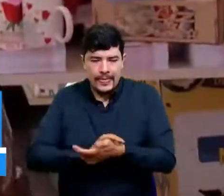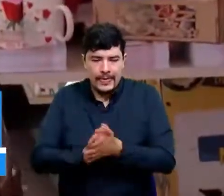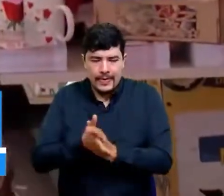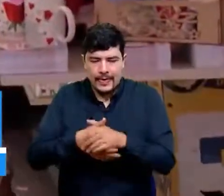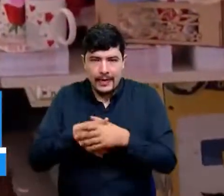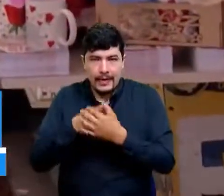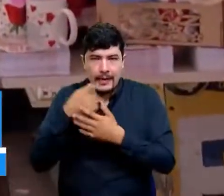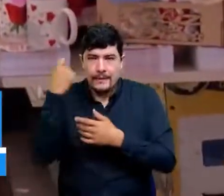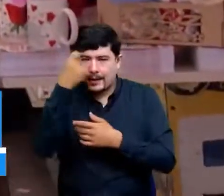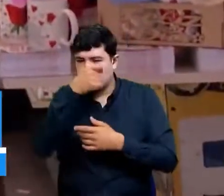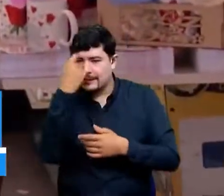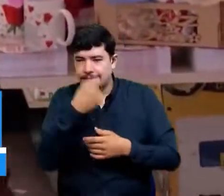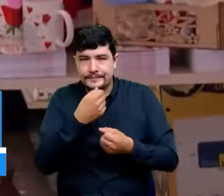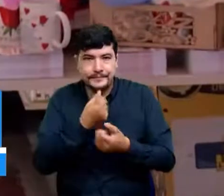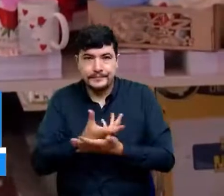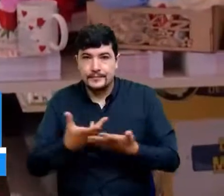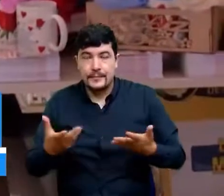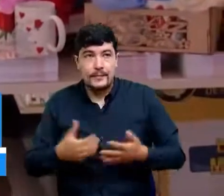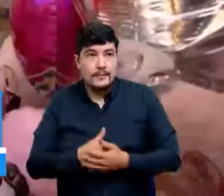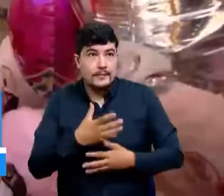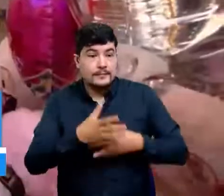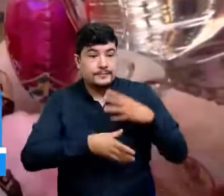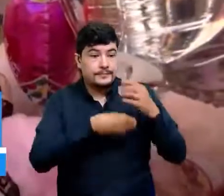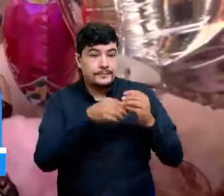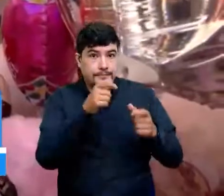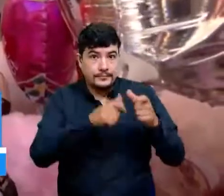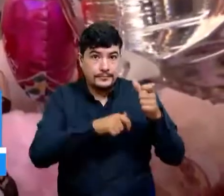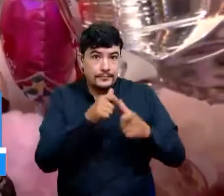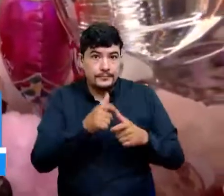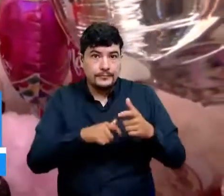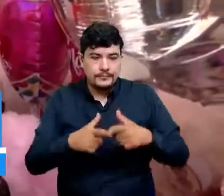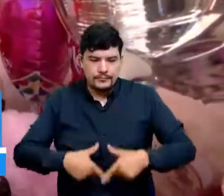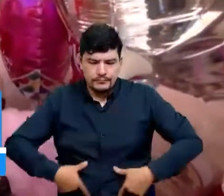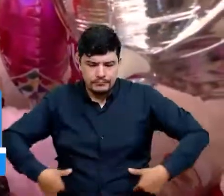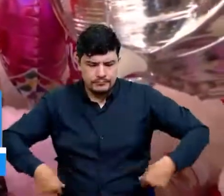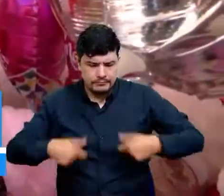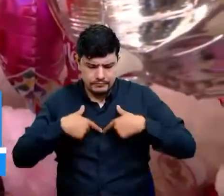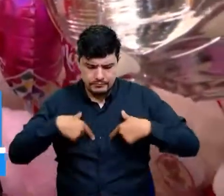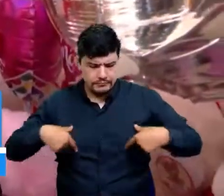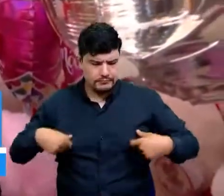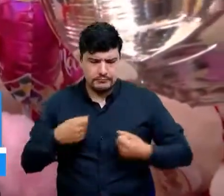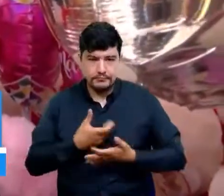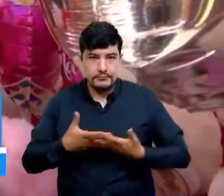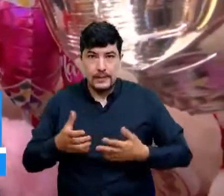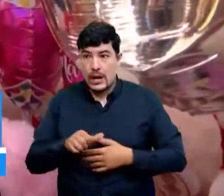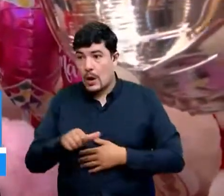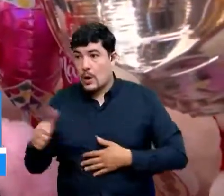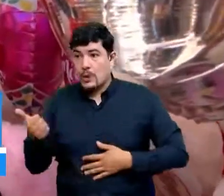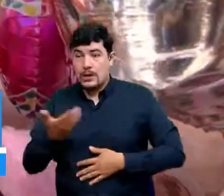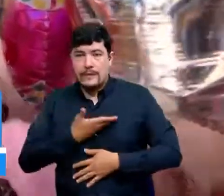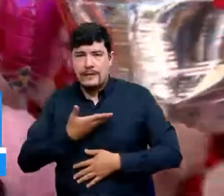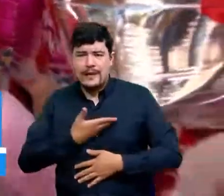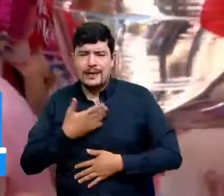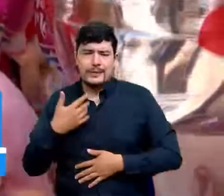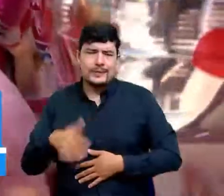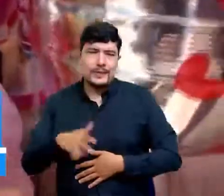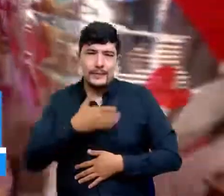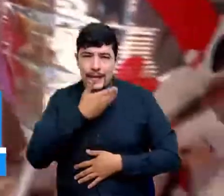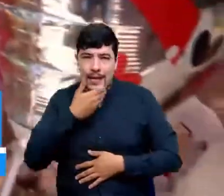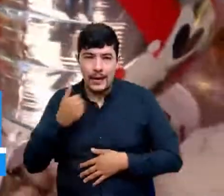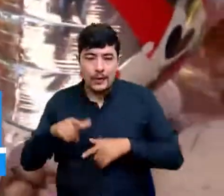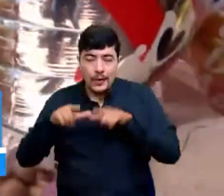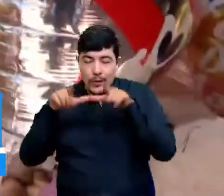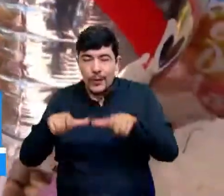maquillaje. Bueno, y he visto también que la gente lleva mucho ropa interior y es. Sin embargo, para otras madres, el mejor regalo es la